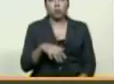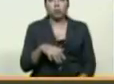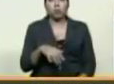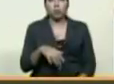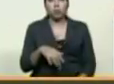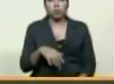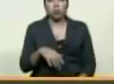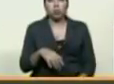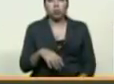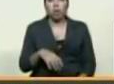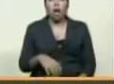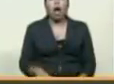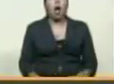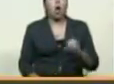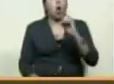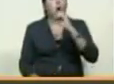también